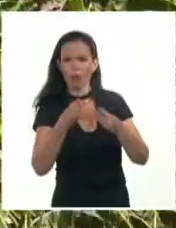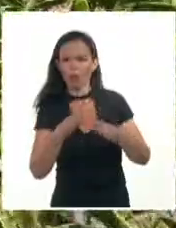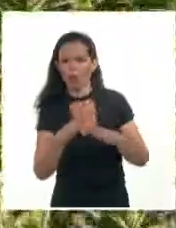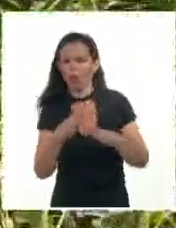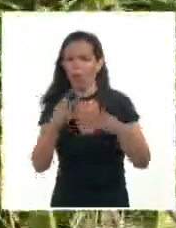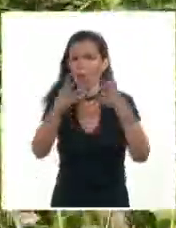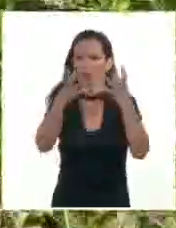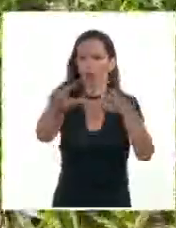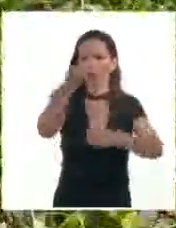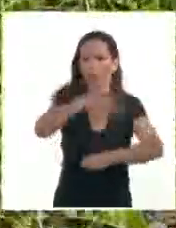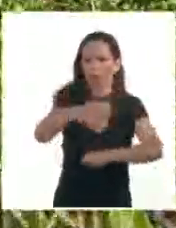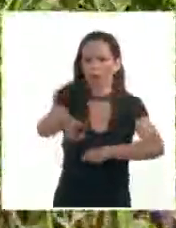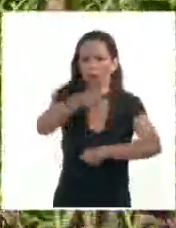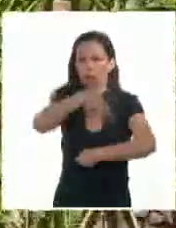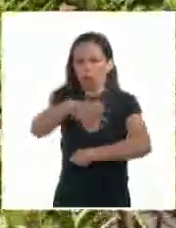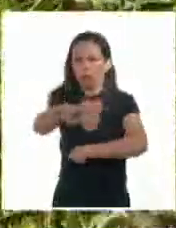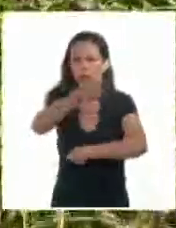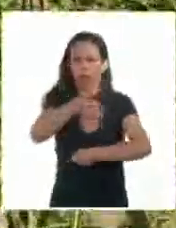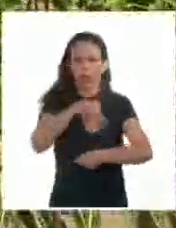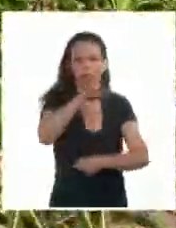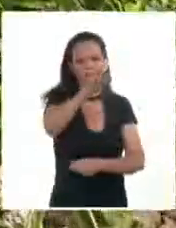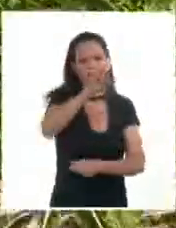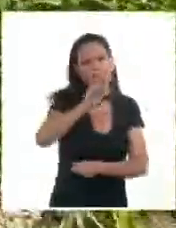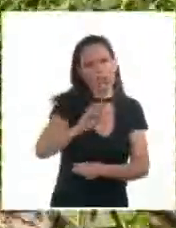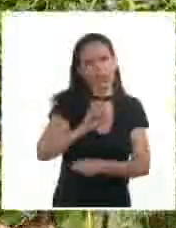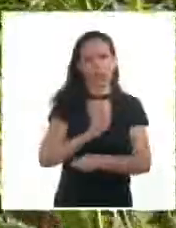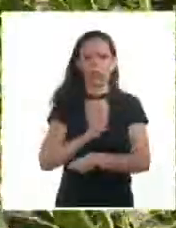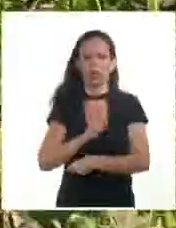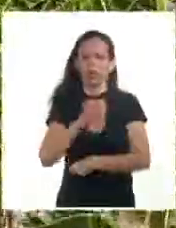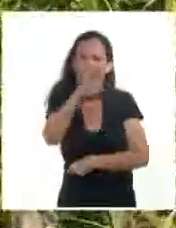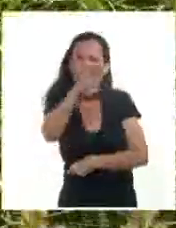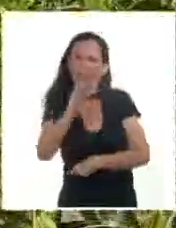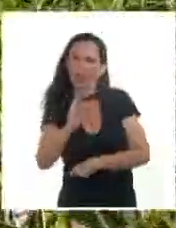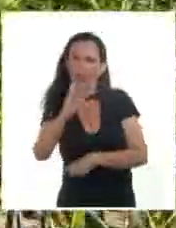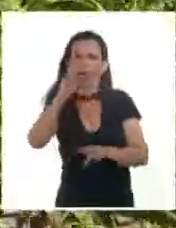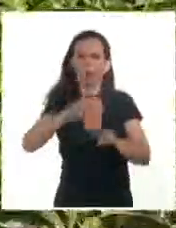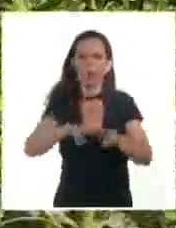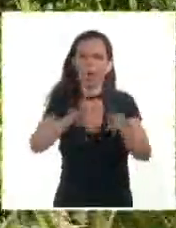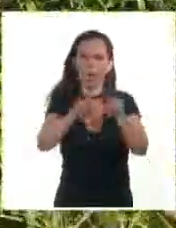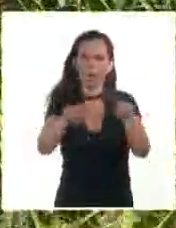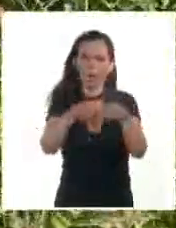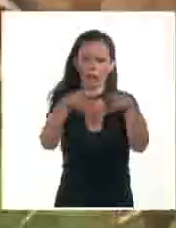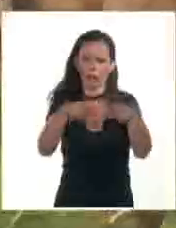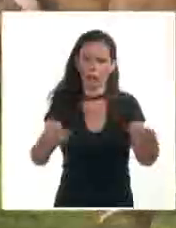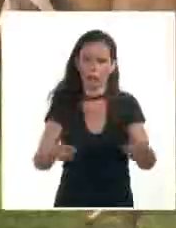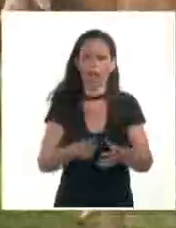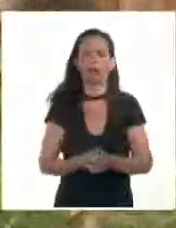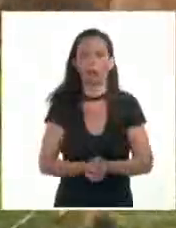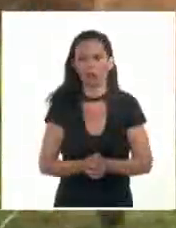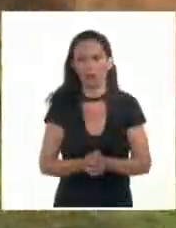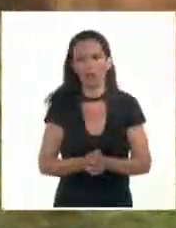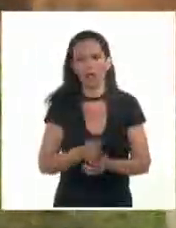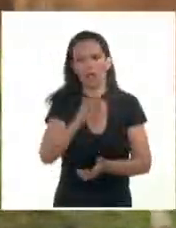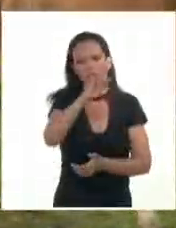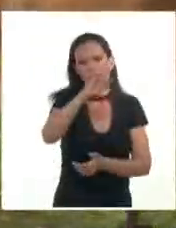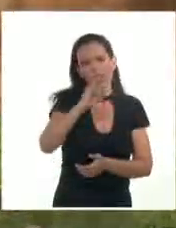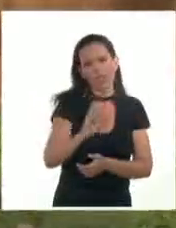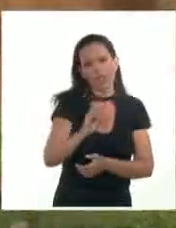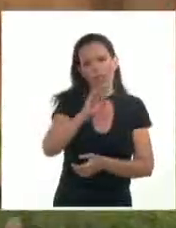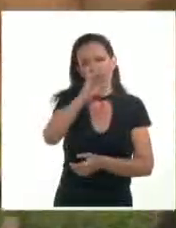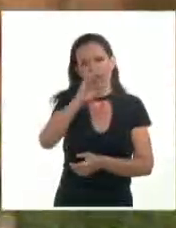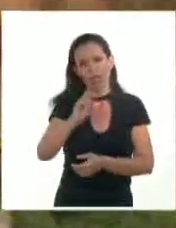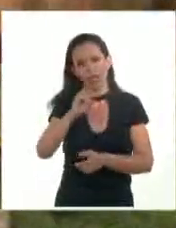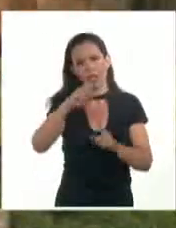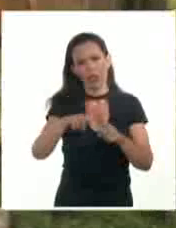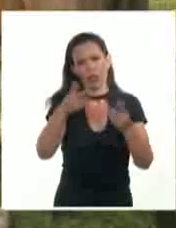de plátano en secano. Y la misión nuestra es producir para el pueblo. A pesar de cuán difícil sea la agricultura, este campesino